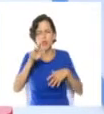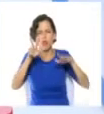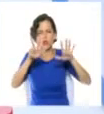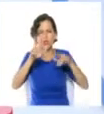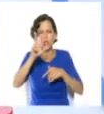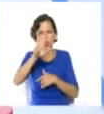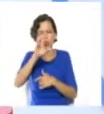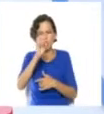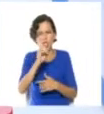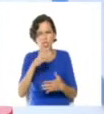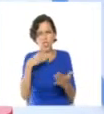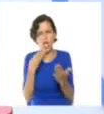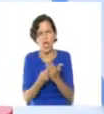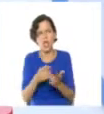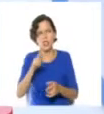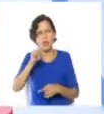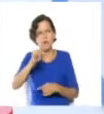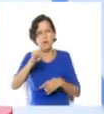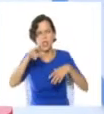hasta